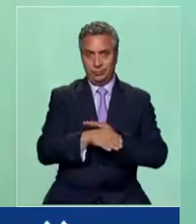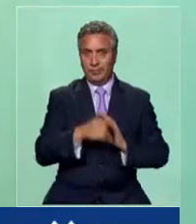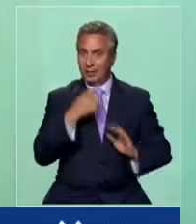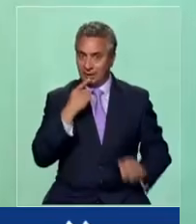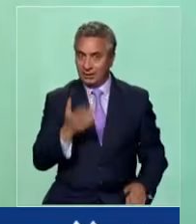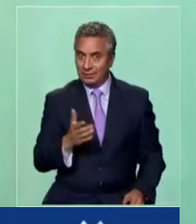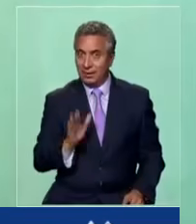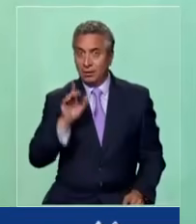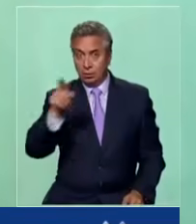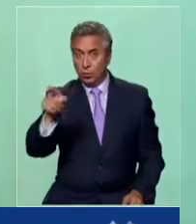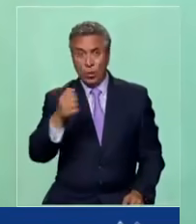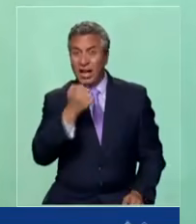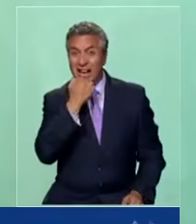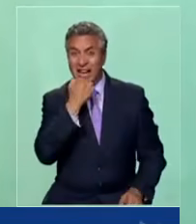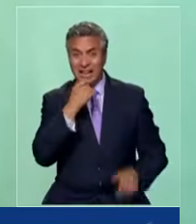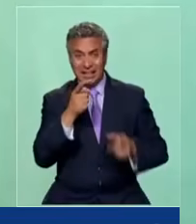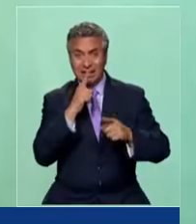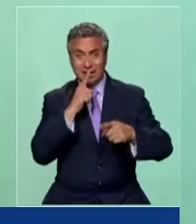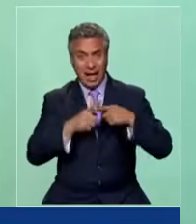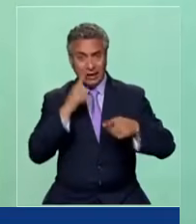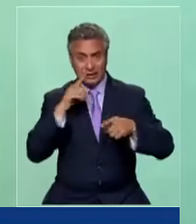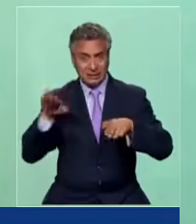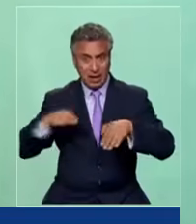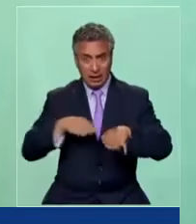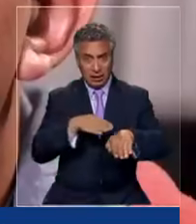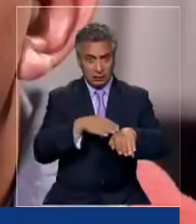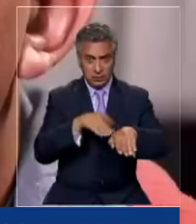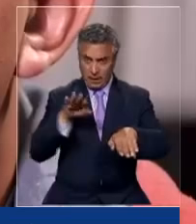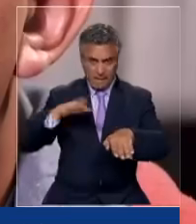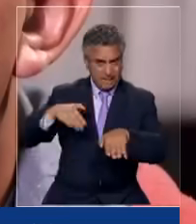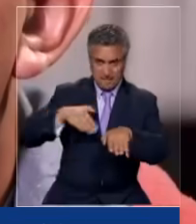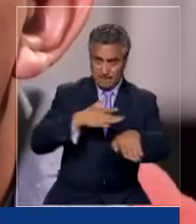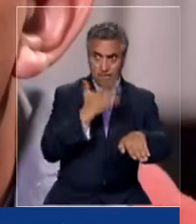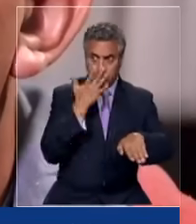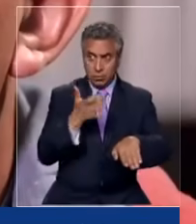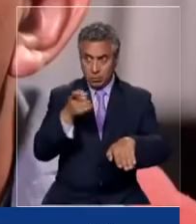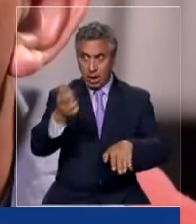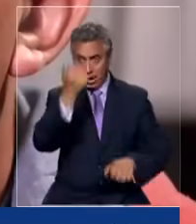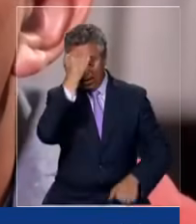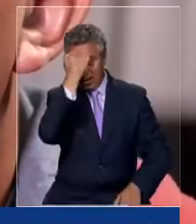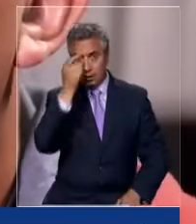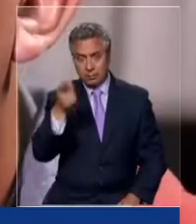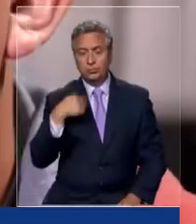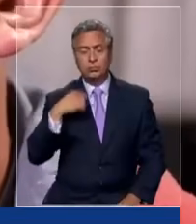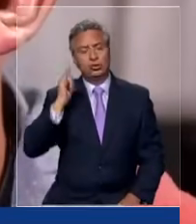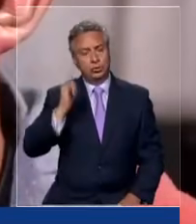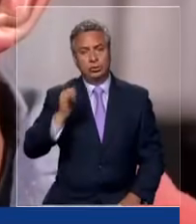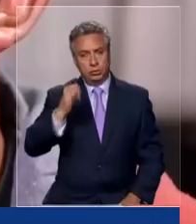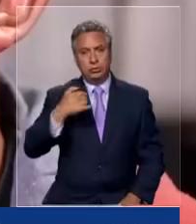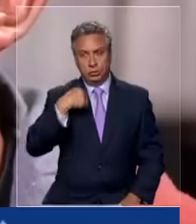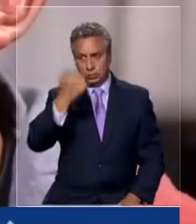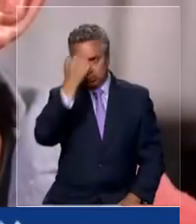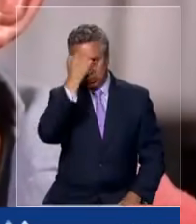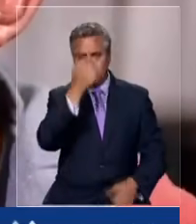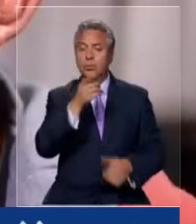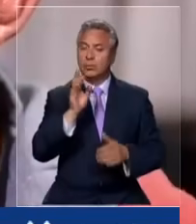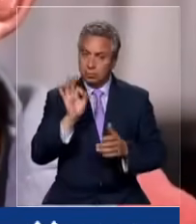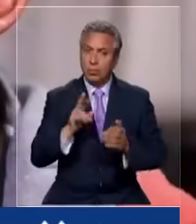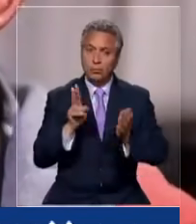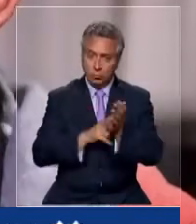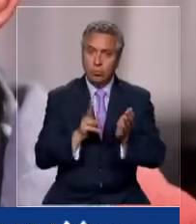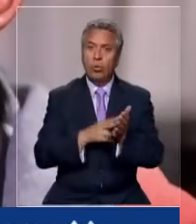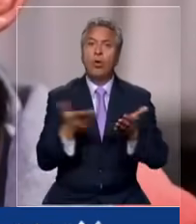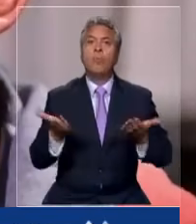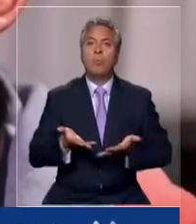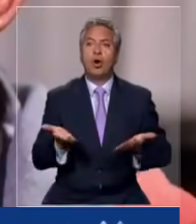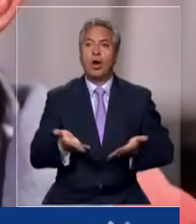fue un error seguir a estos taxistas? ¿Estás arrepentido? Sí. Sí, sobre todo por el